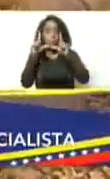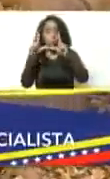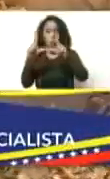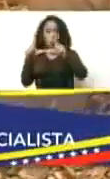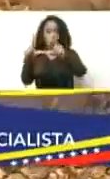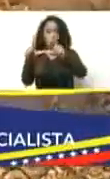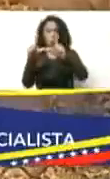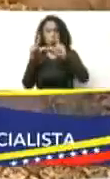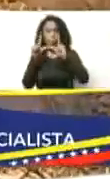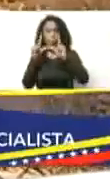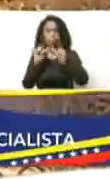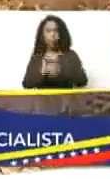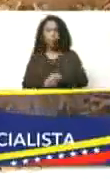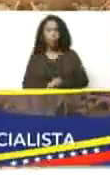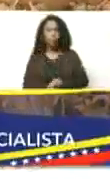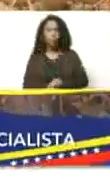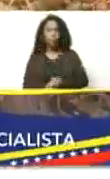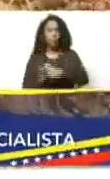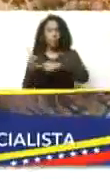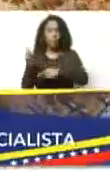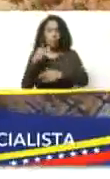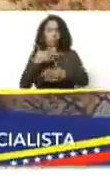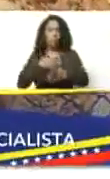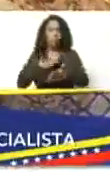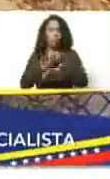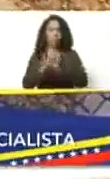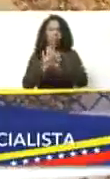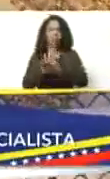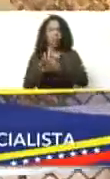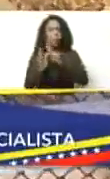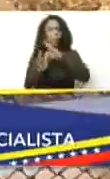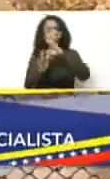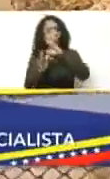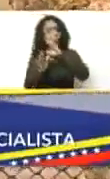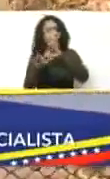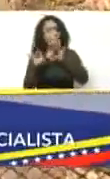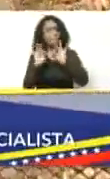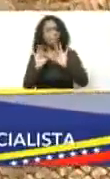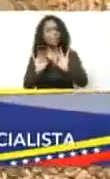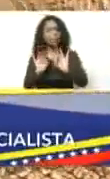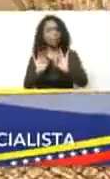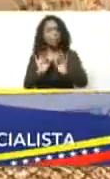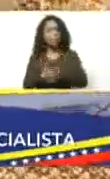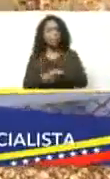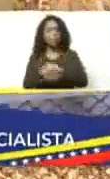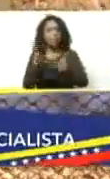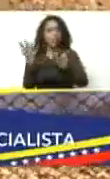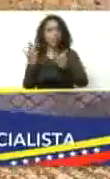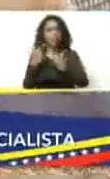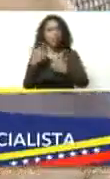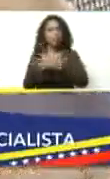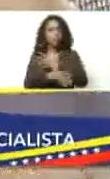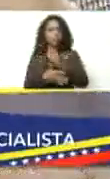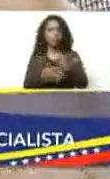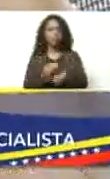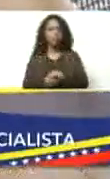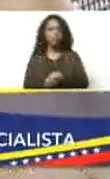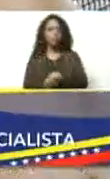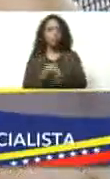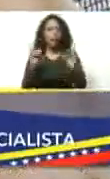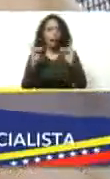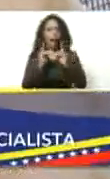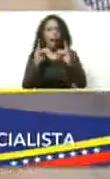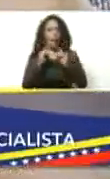aquí, vale. Ellos tranquilos en su cama... Especial, ¿verdad? ¿Qué me dice? Eso es cama